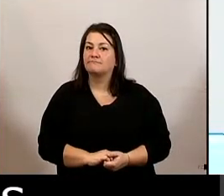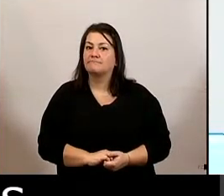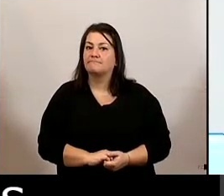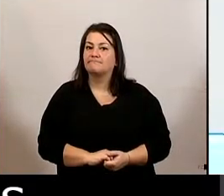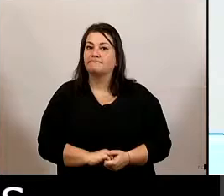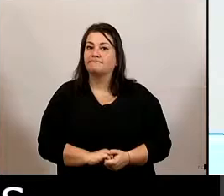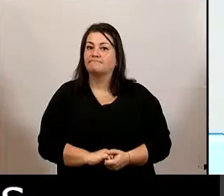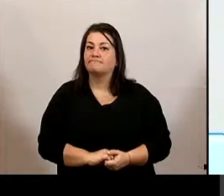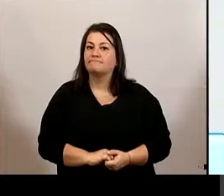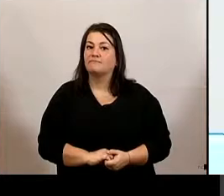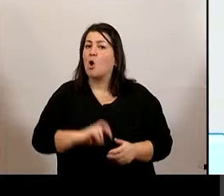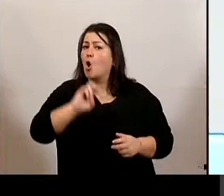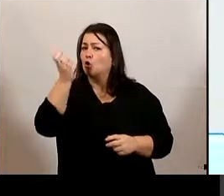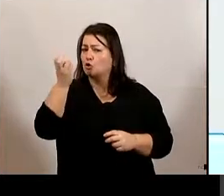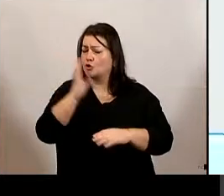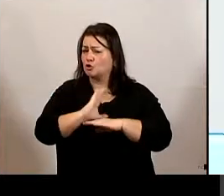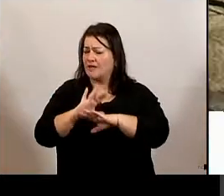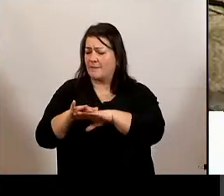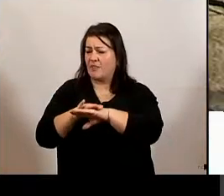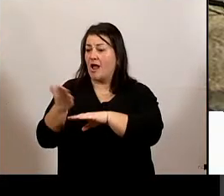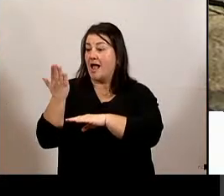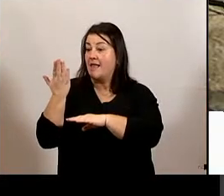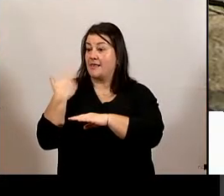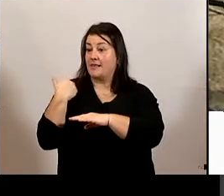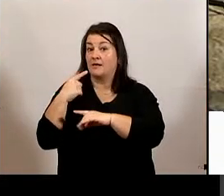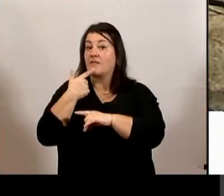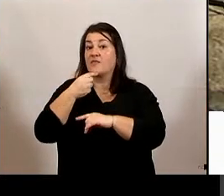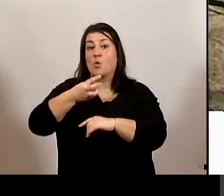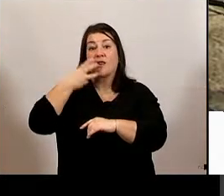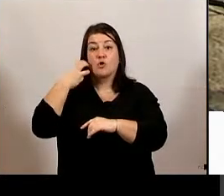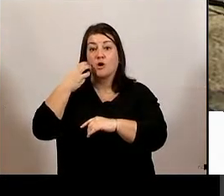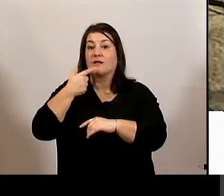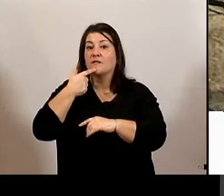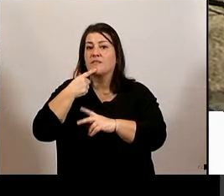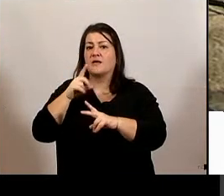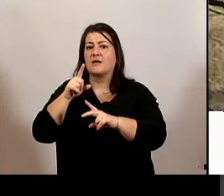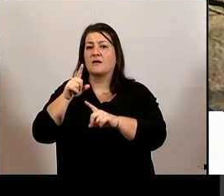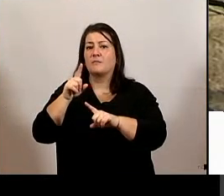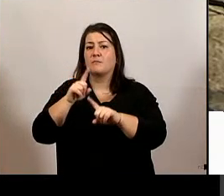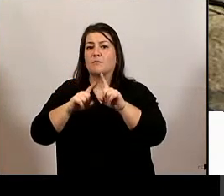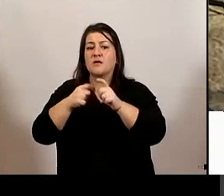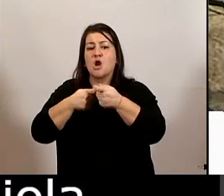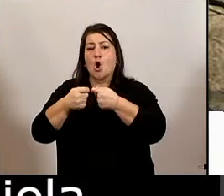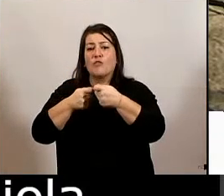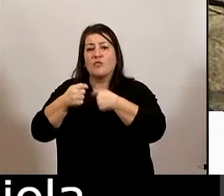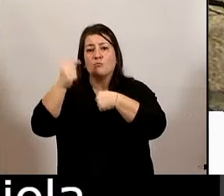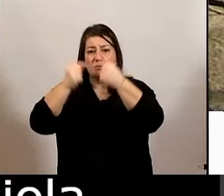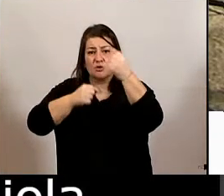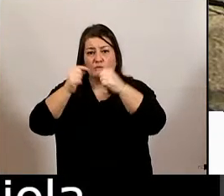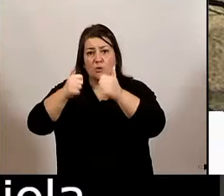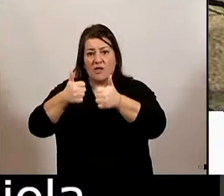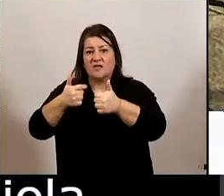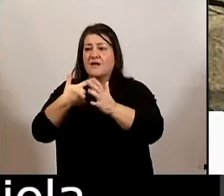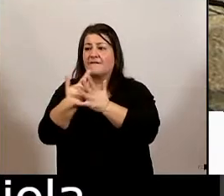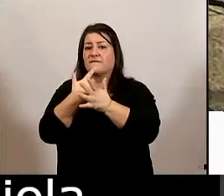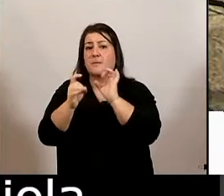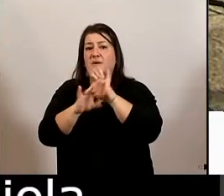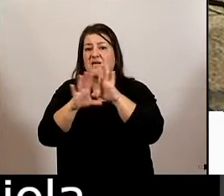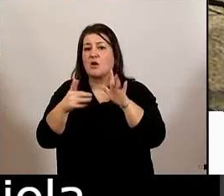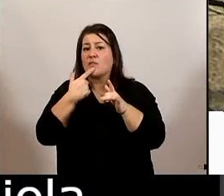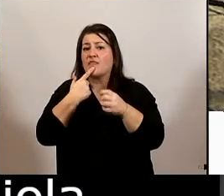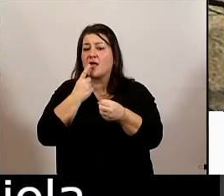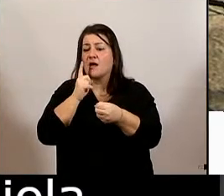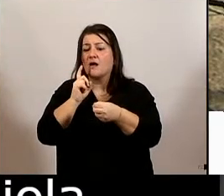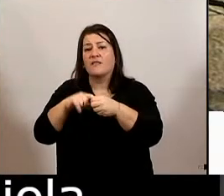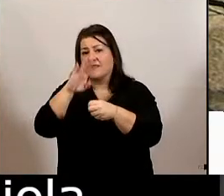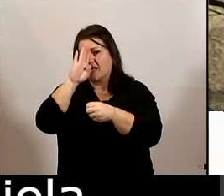Otro asunto, consejera. Sí. Ayer habló que María Guardiola estaba implicada directamente en la negociación de los presupuestos. Quiero que me aclare qué significa implicada